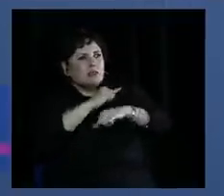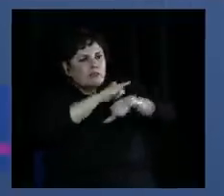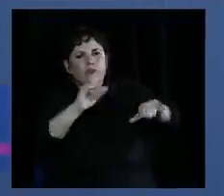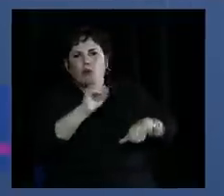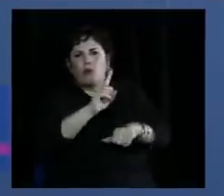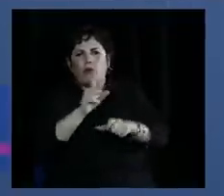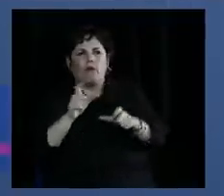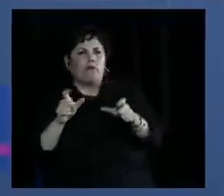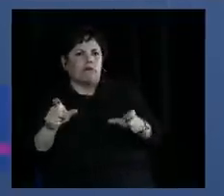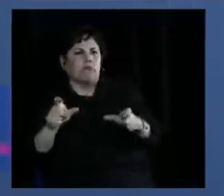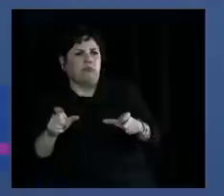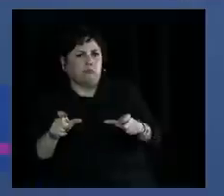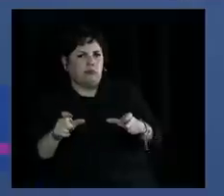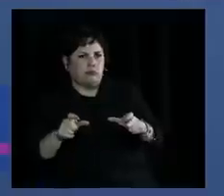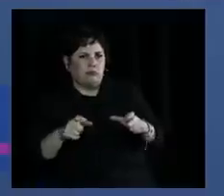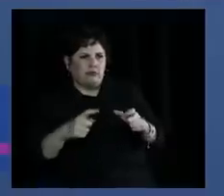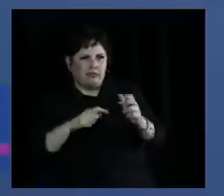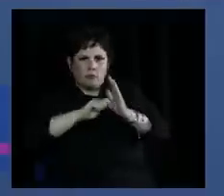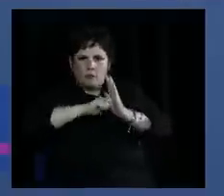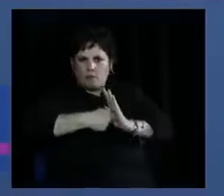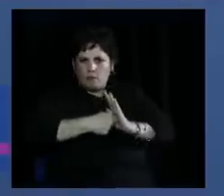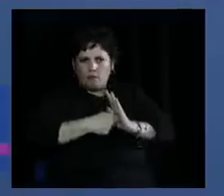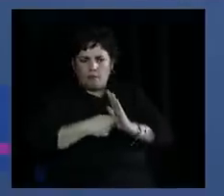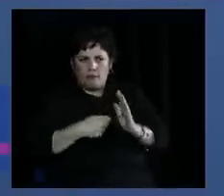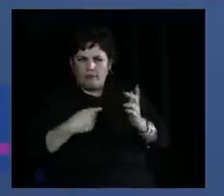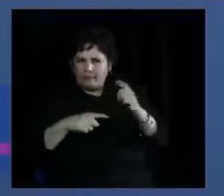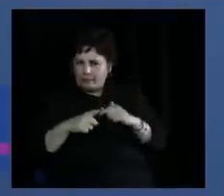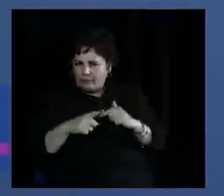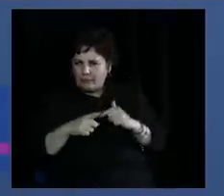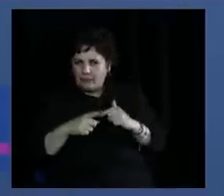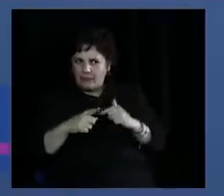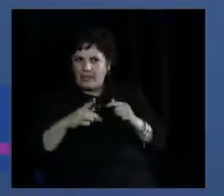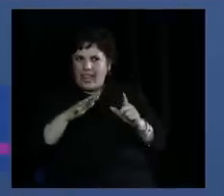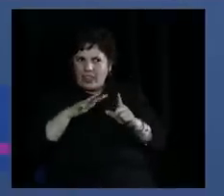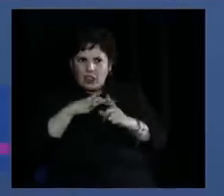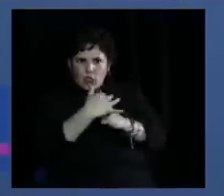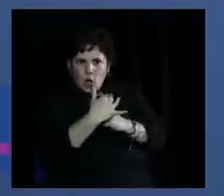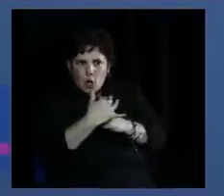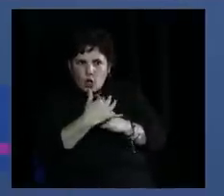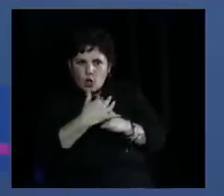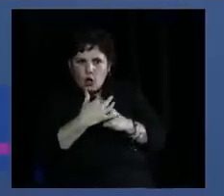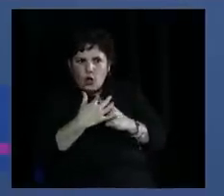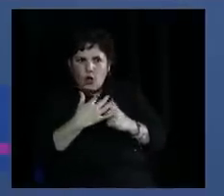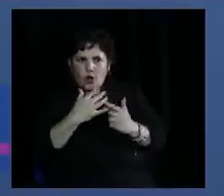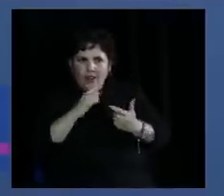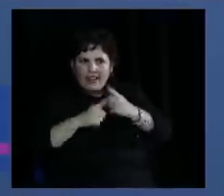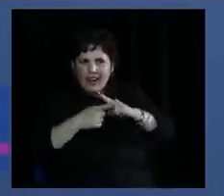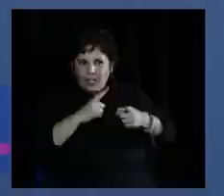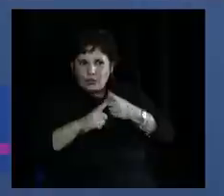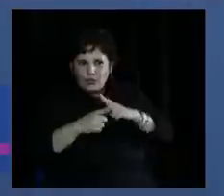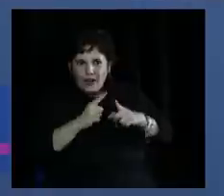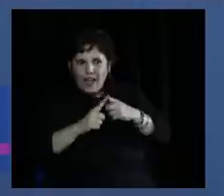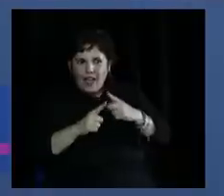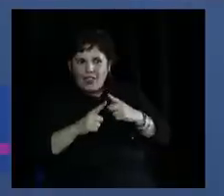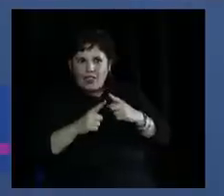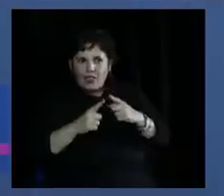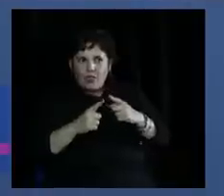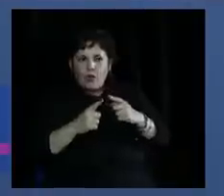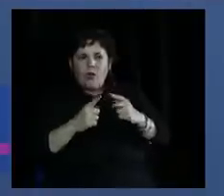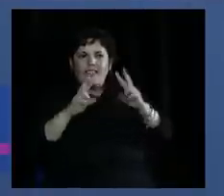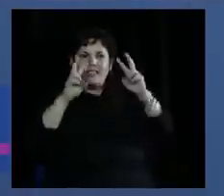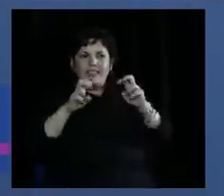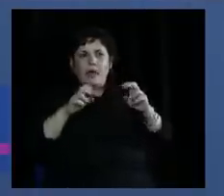público. Estamos hablando de un entorno que no solo tiene que ver con